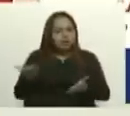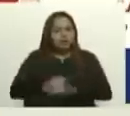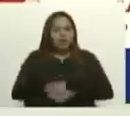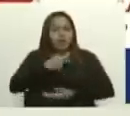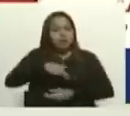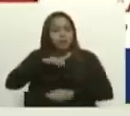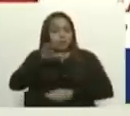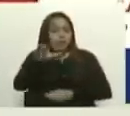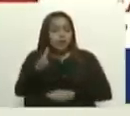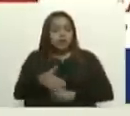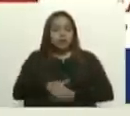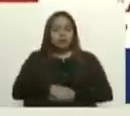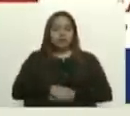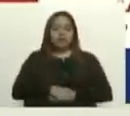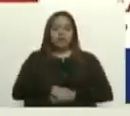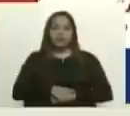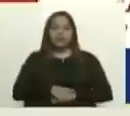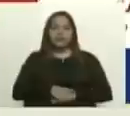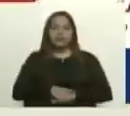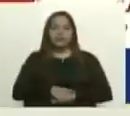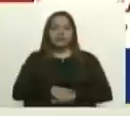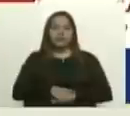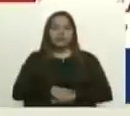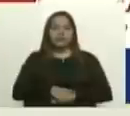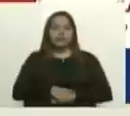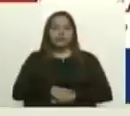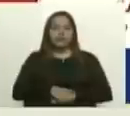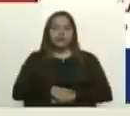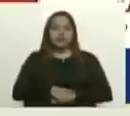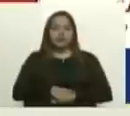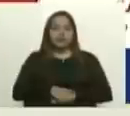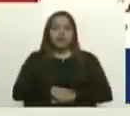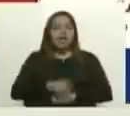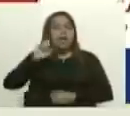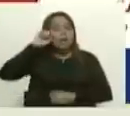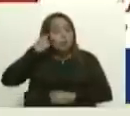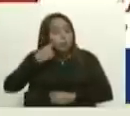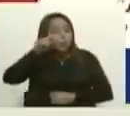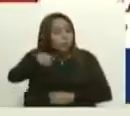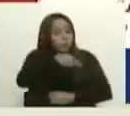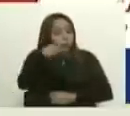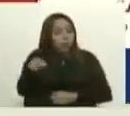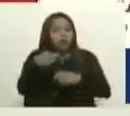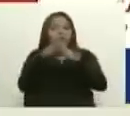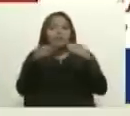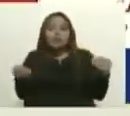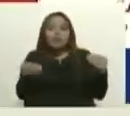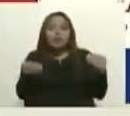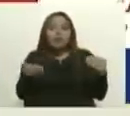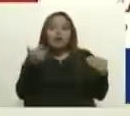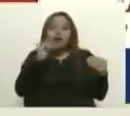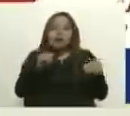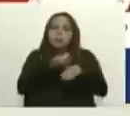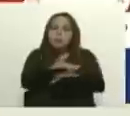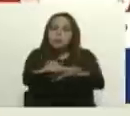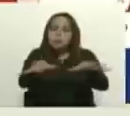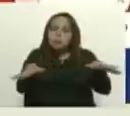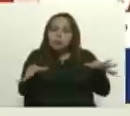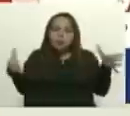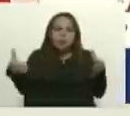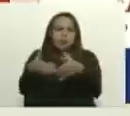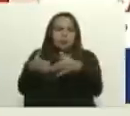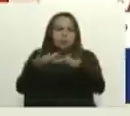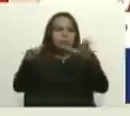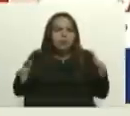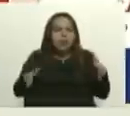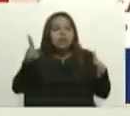nuestro país. Cada amenaza, ¿recuerdan o no recuerdan que todas las opciones estaban sobre la mesa y hasta debajo